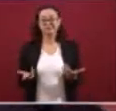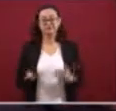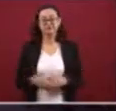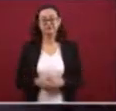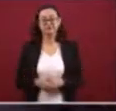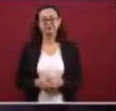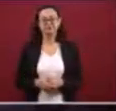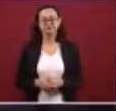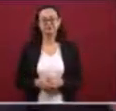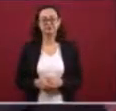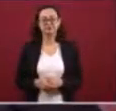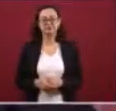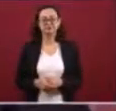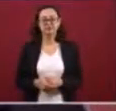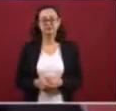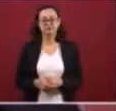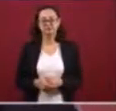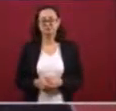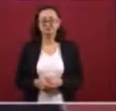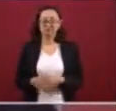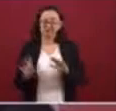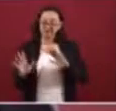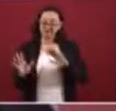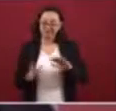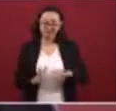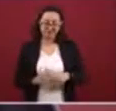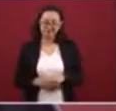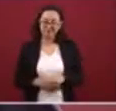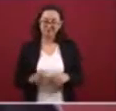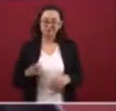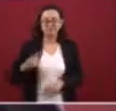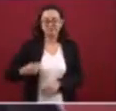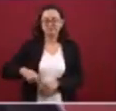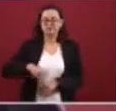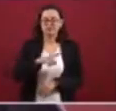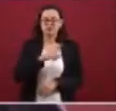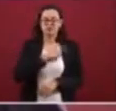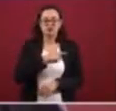nosotros estamos muy contentos con la licenciada Olga Sánchez Cordero.